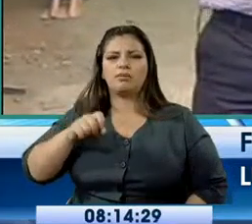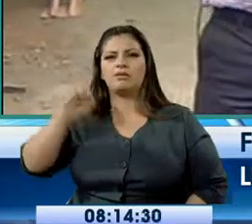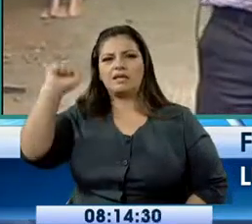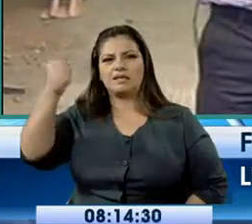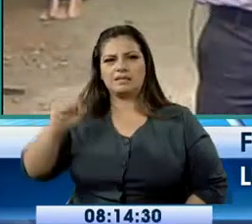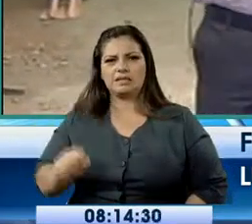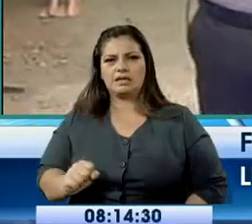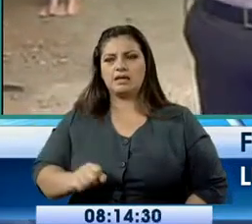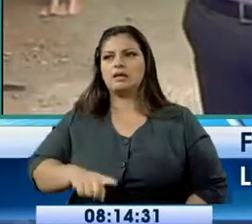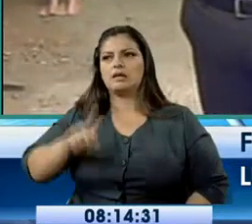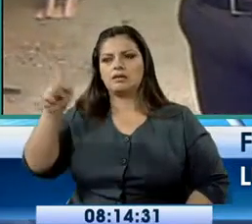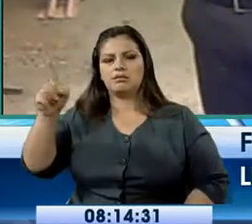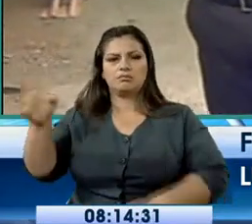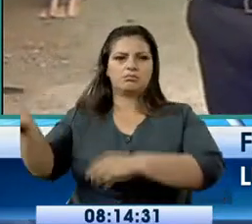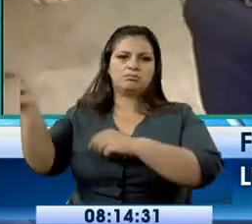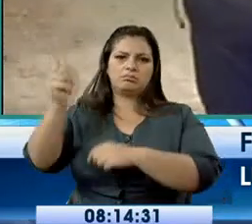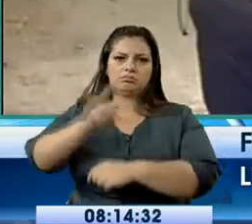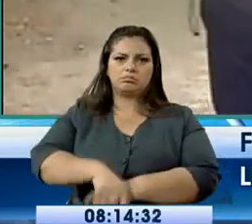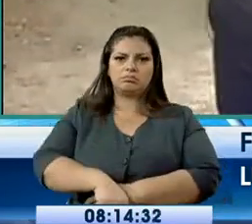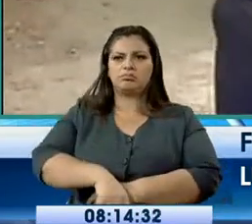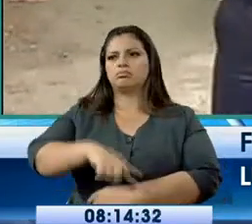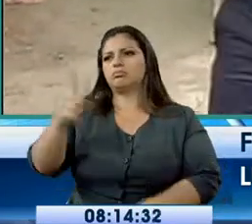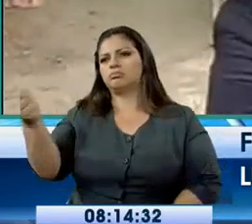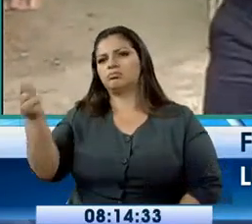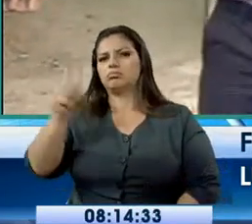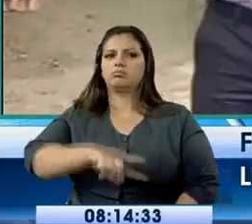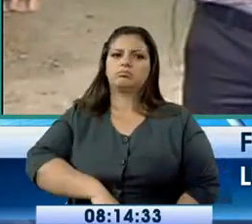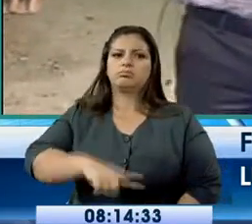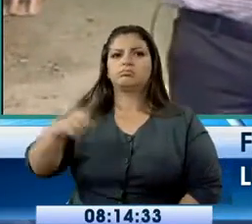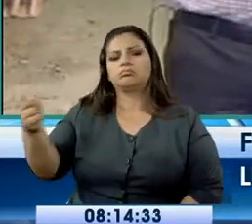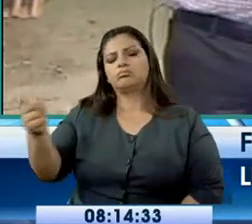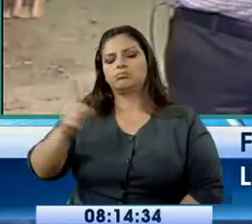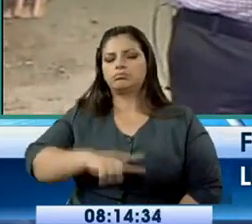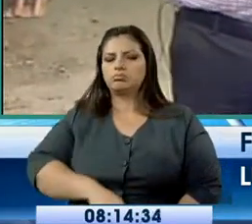maquilan allá. Claro que sí. Ahí está. Bueno. Gracias, Enrique, entonces, por esa información.